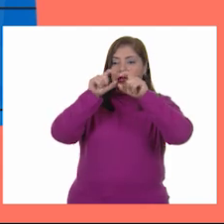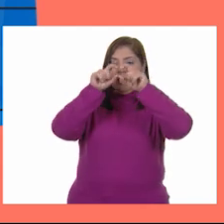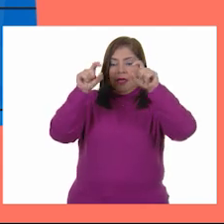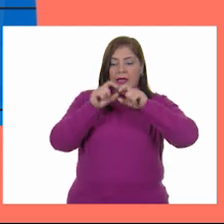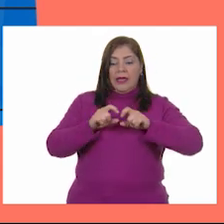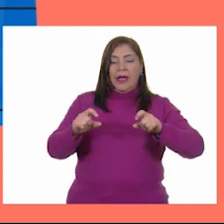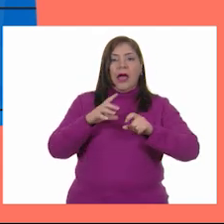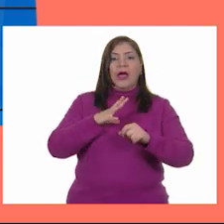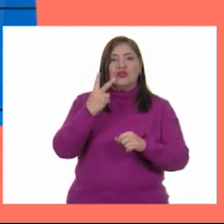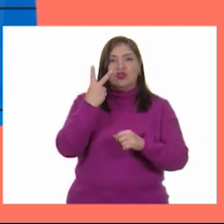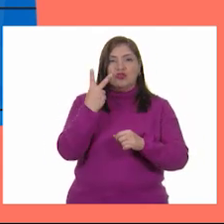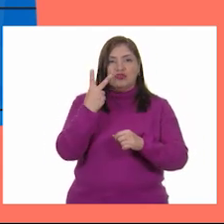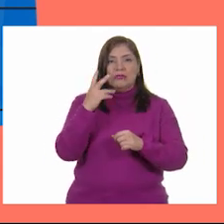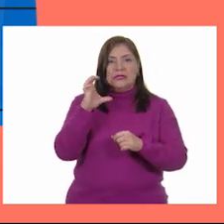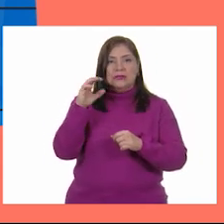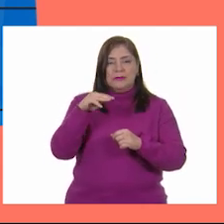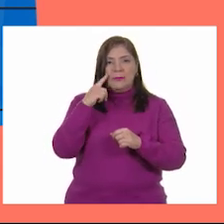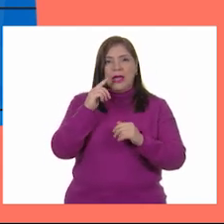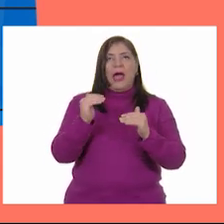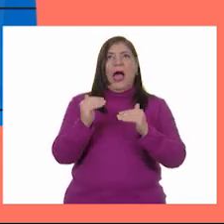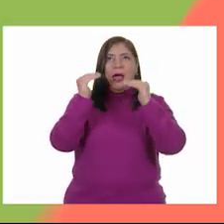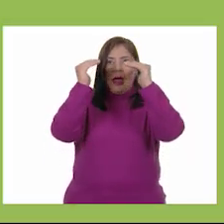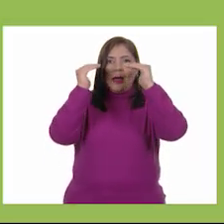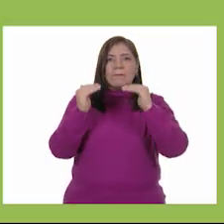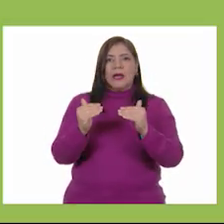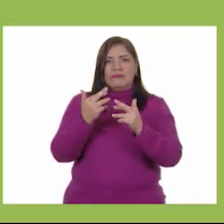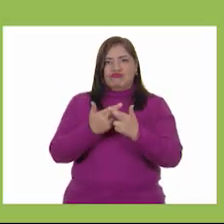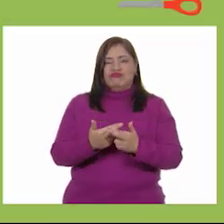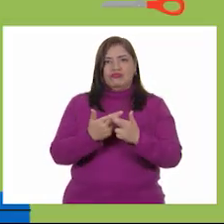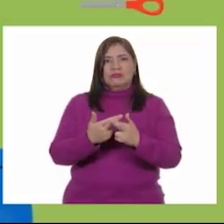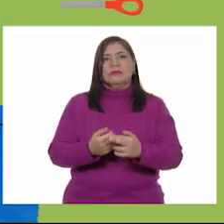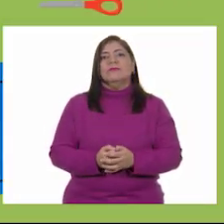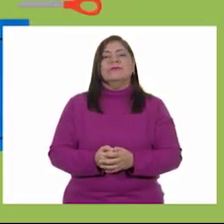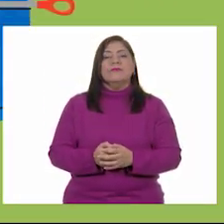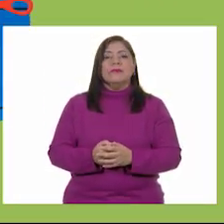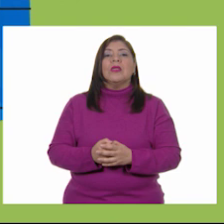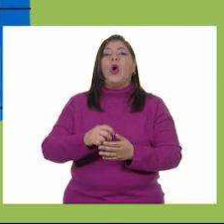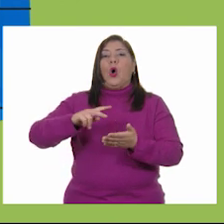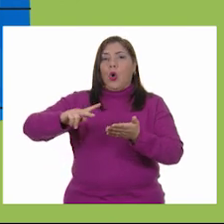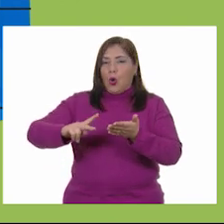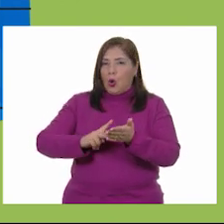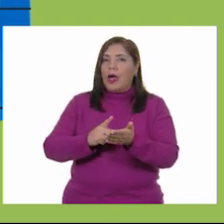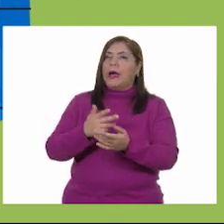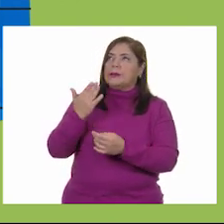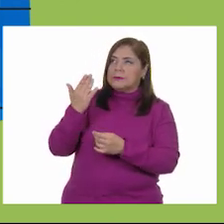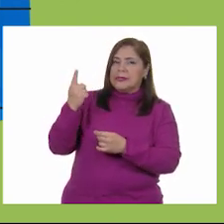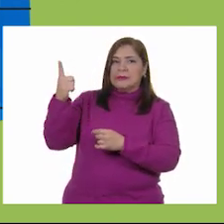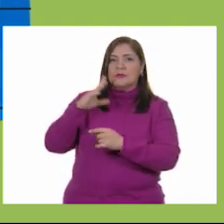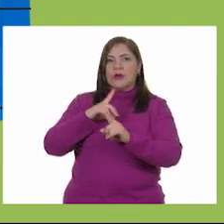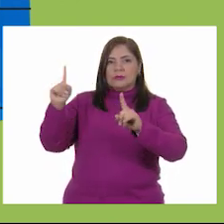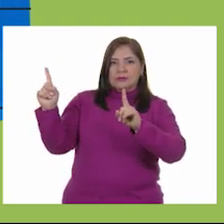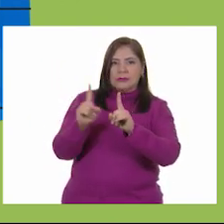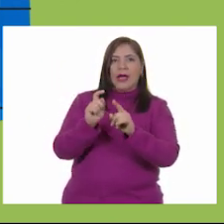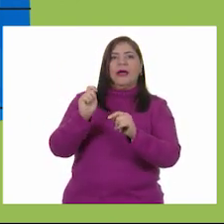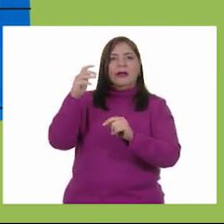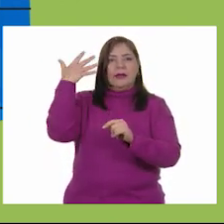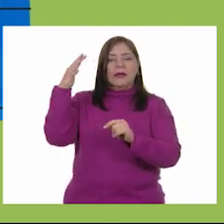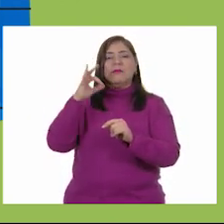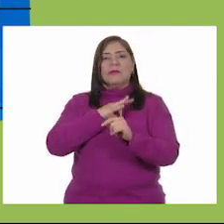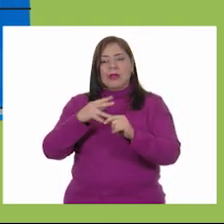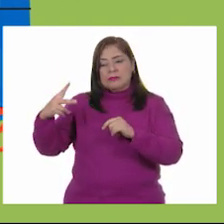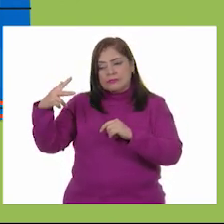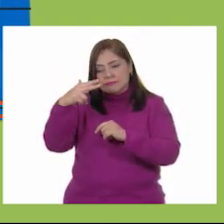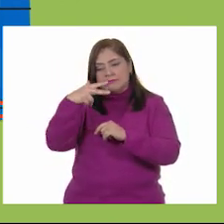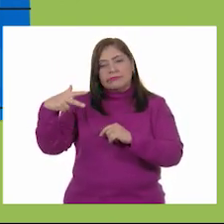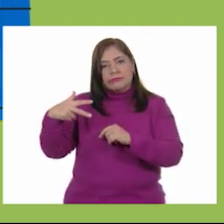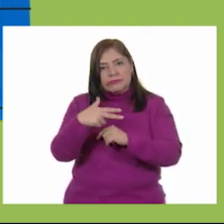2 centímetros de alto arriba y abajo. 6. Nuevamente pide ayuda a un adulto para recortar